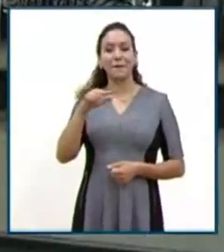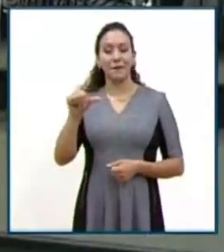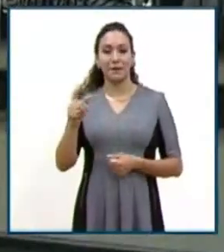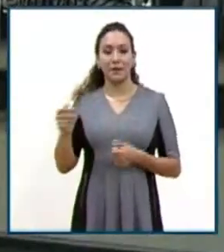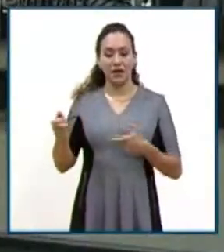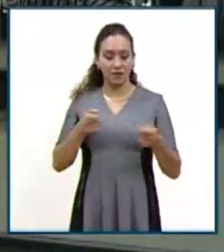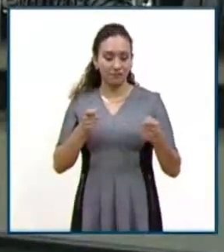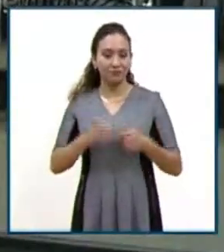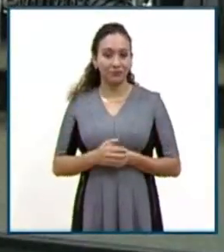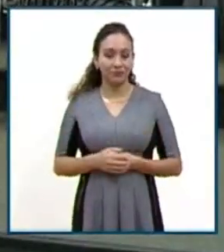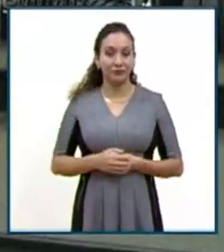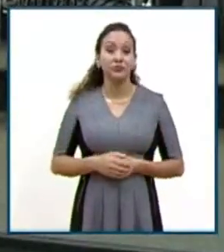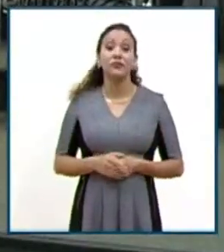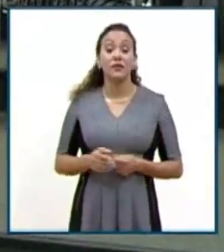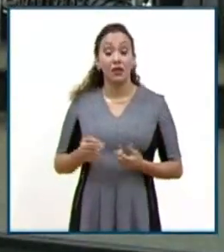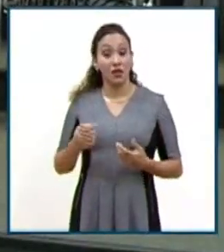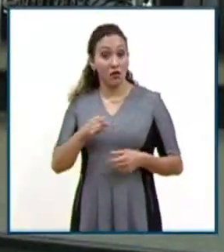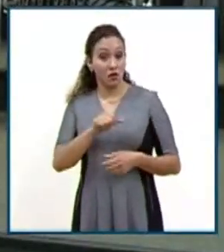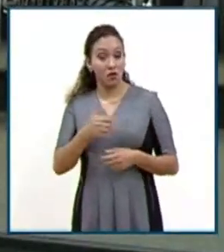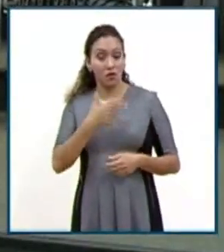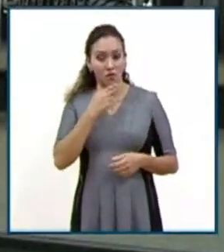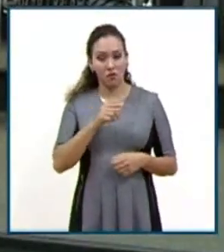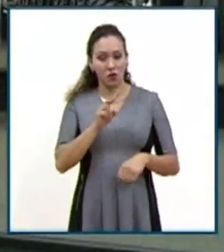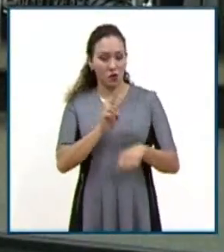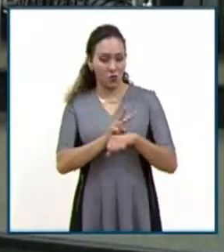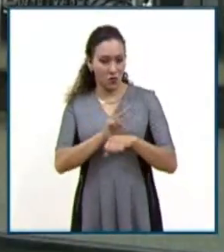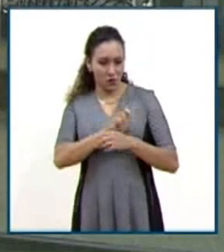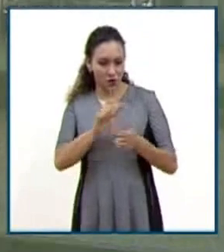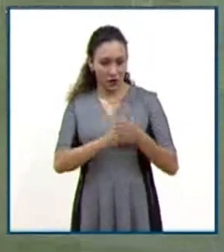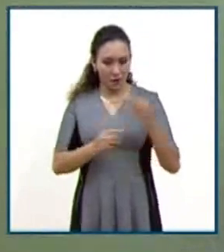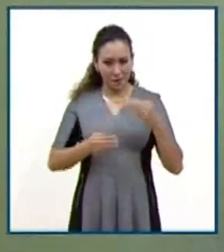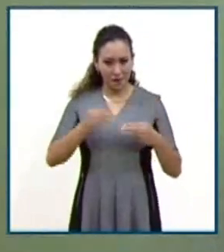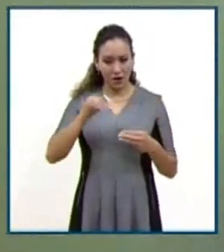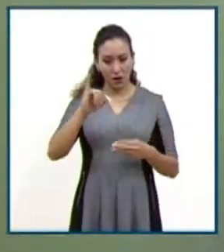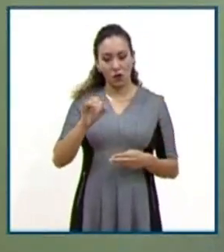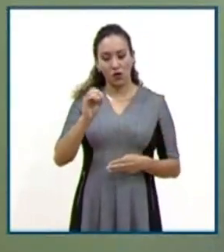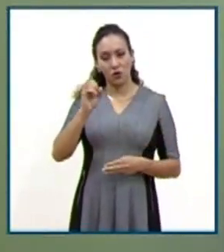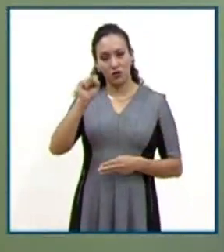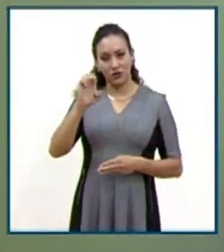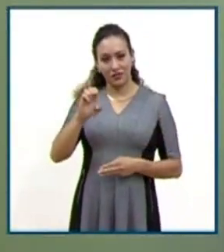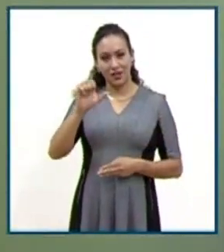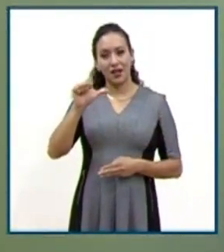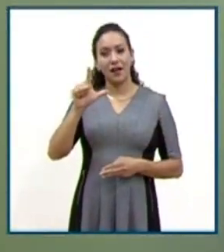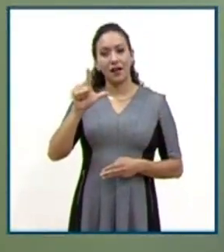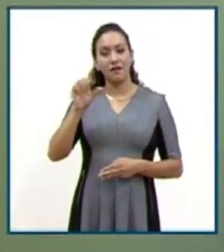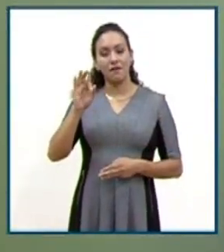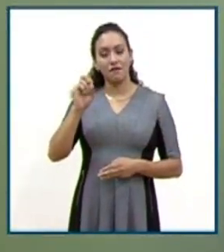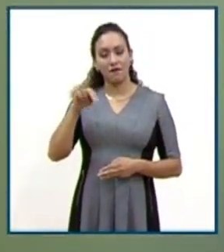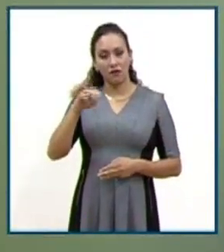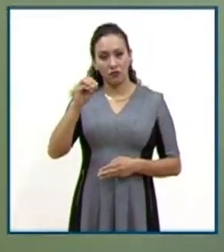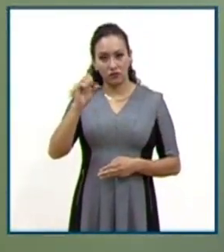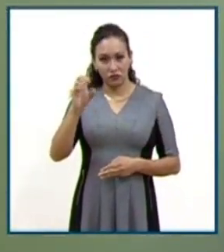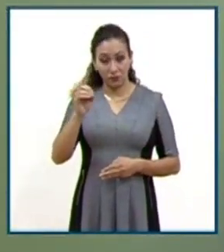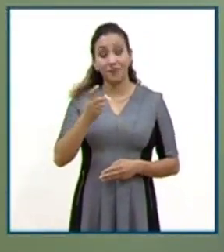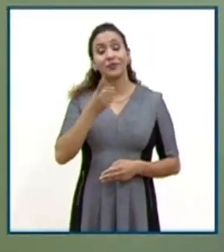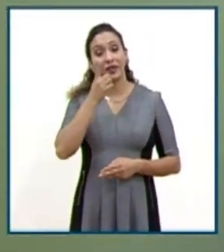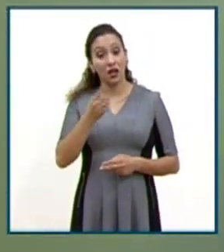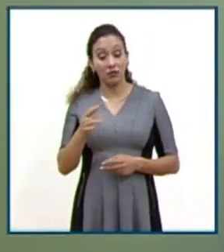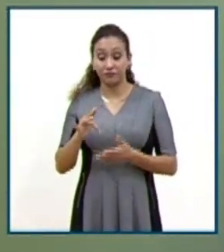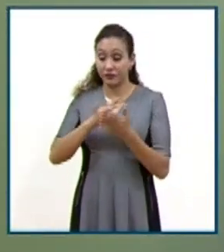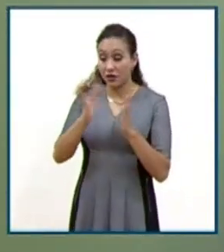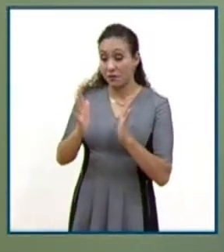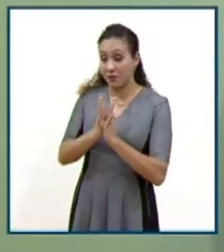de apertura, el consejero de la Judicatura Federal, el magistrado José Alfonso Montalvo Martínez, agradeció la participación